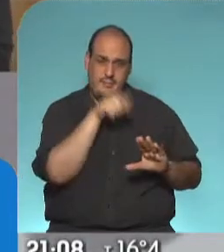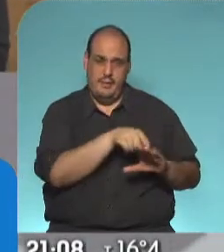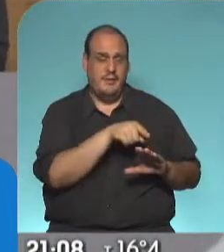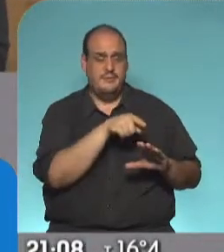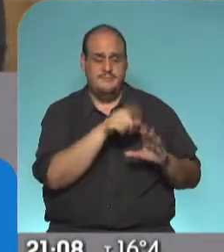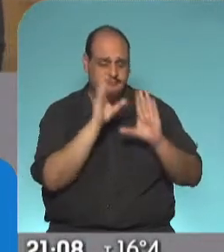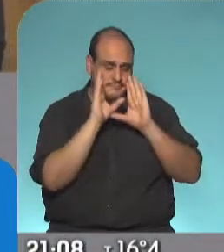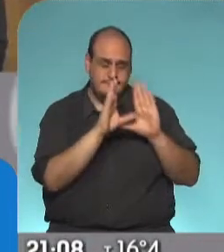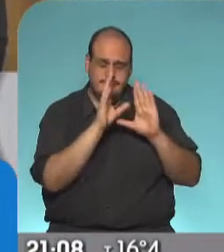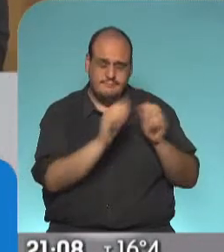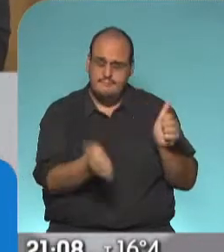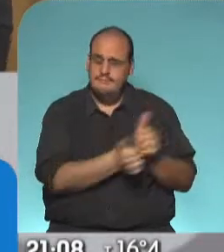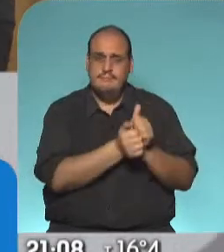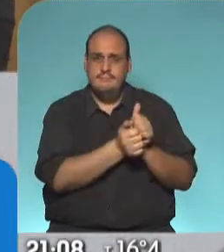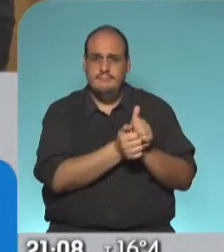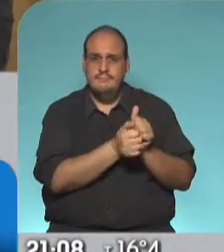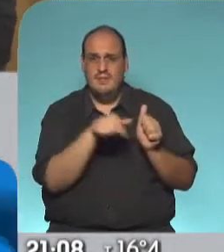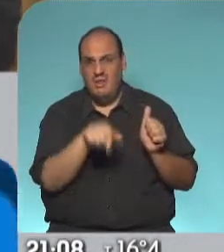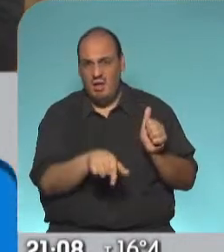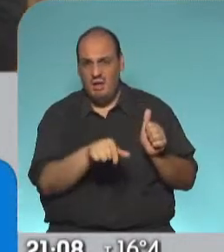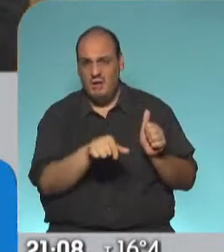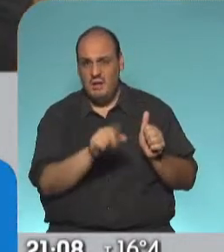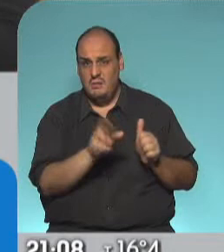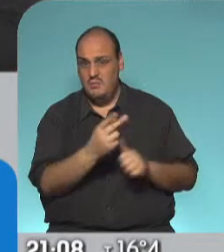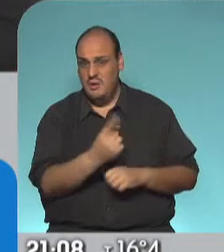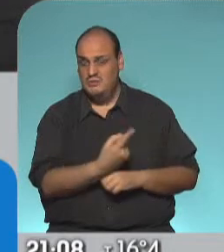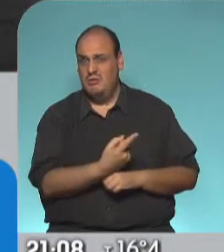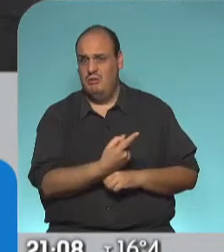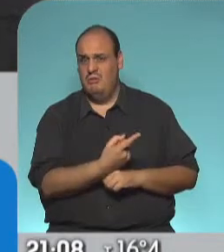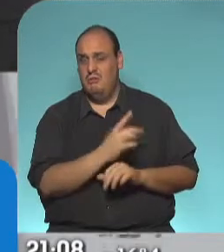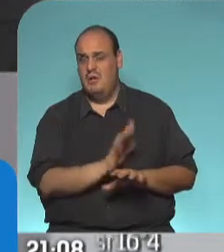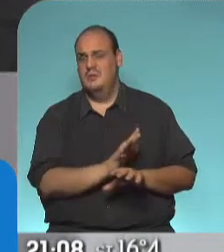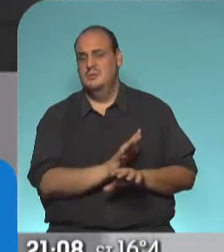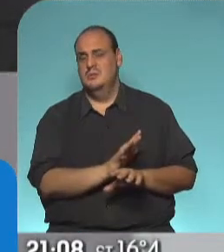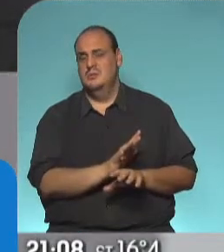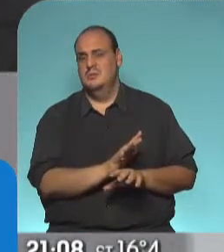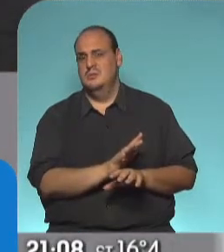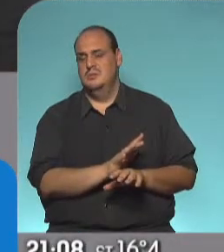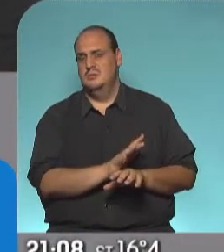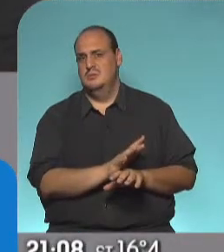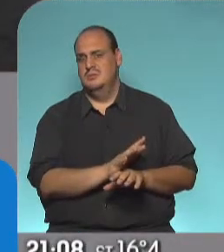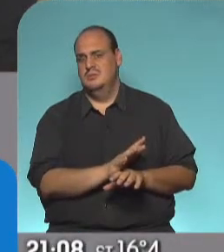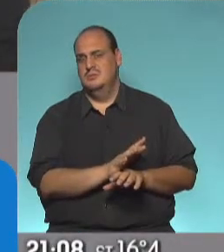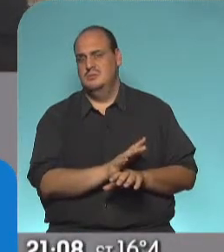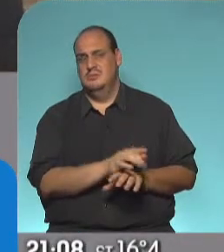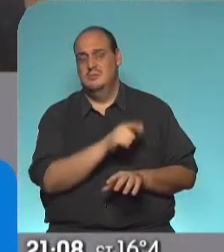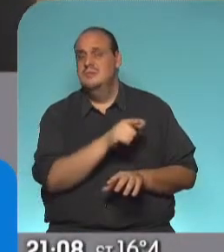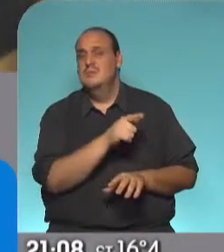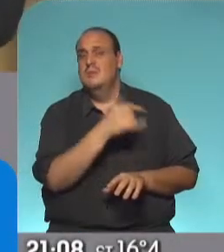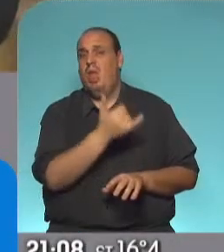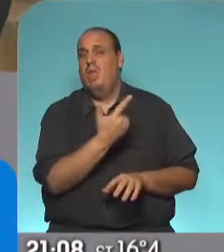de él para que termine solo de esta manera. Él lo único que tenía